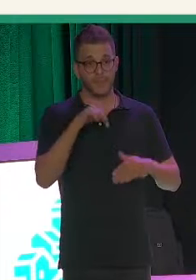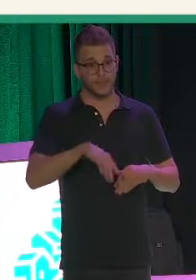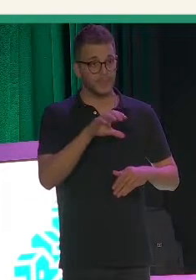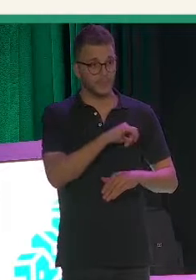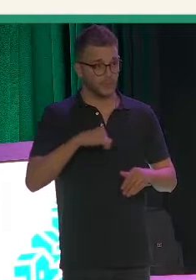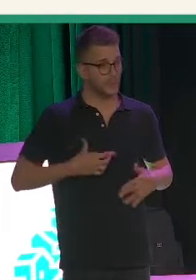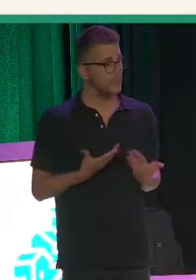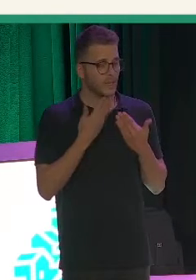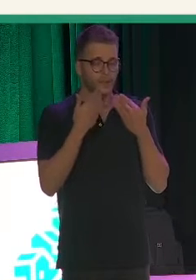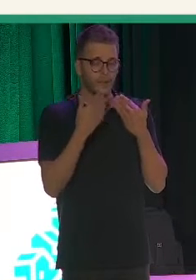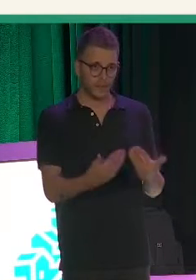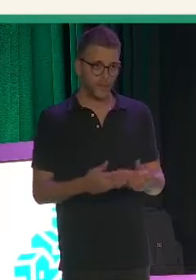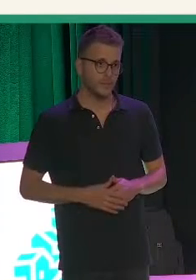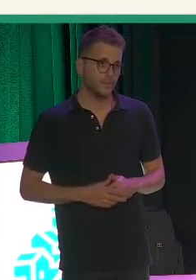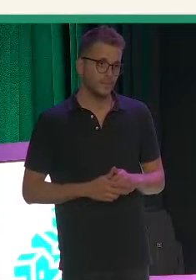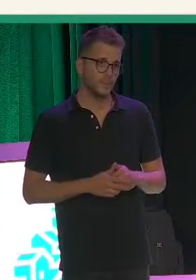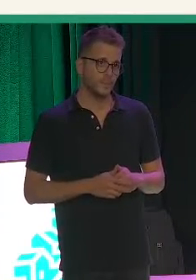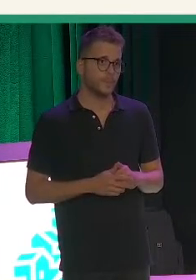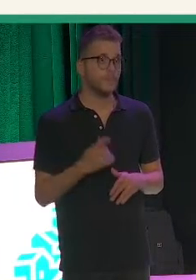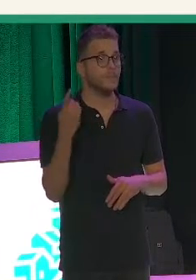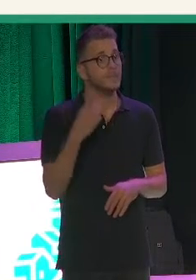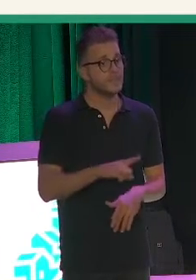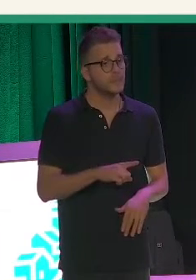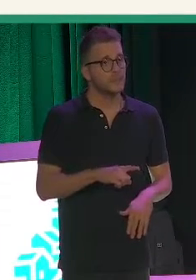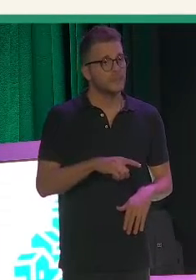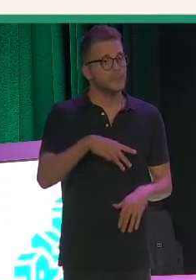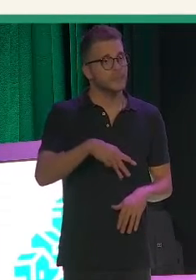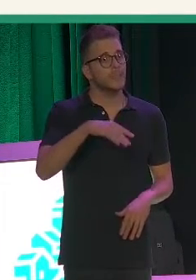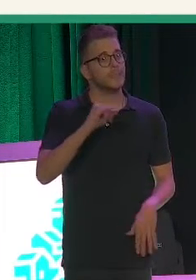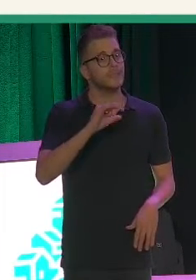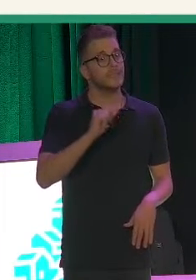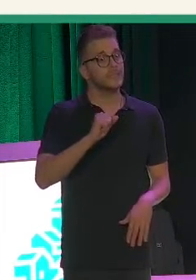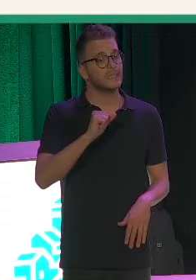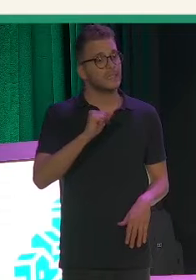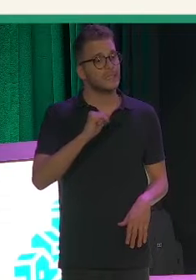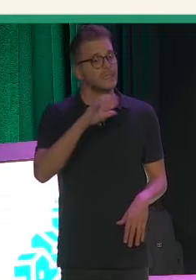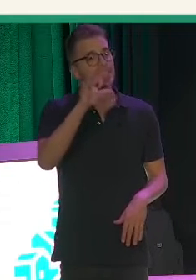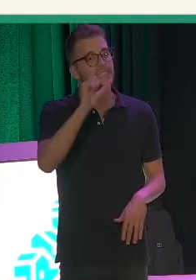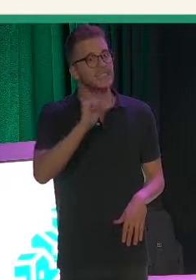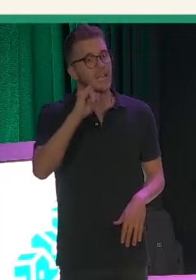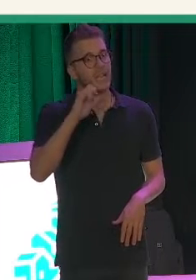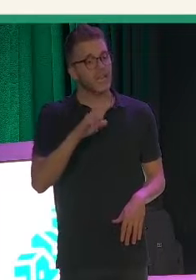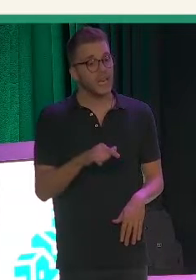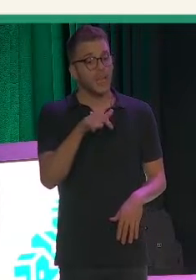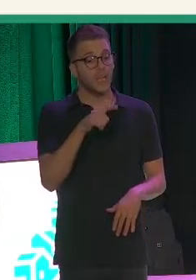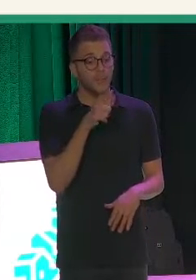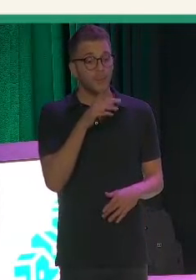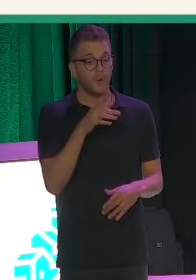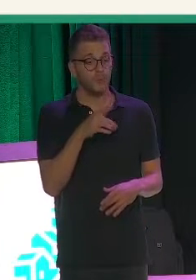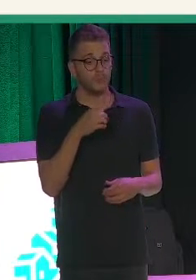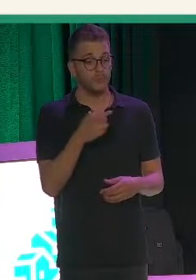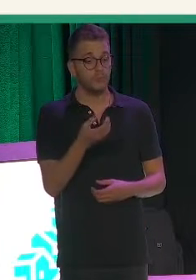muchísimas gracias. Por supuesto, a MinSight como patrocinador y colaborador también en el desarrollo del